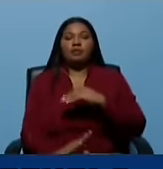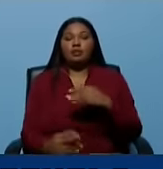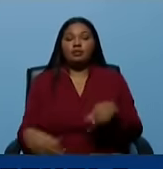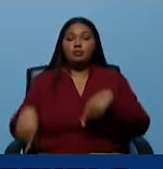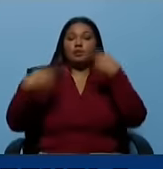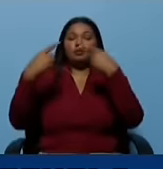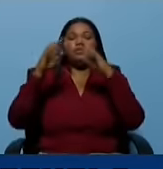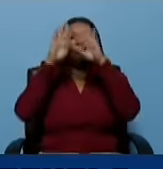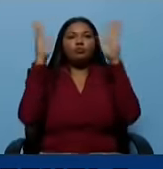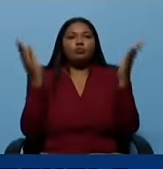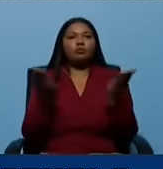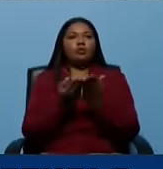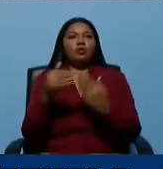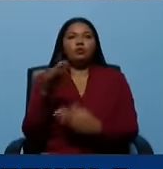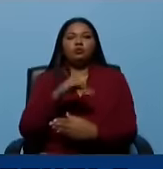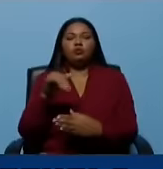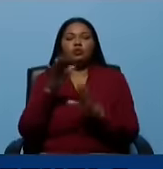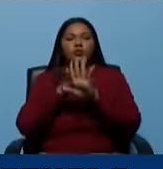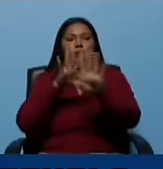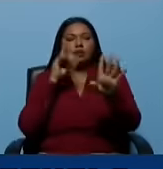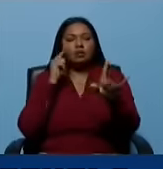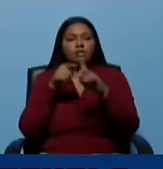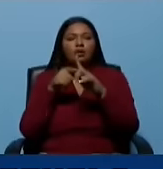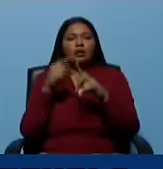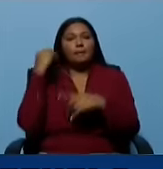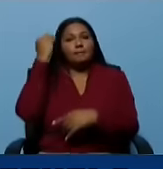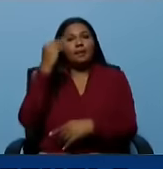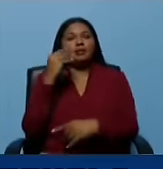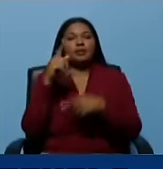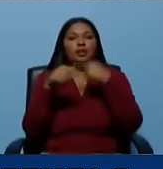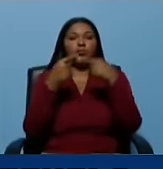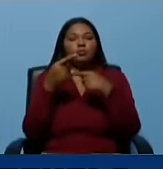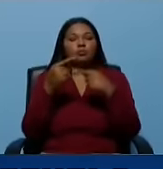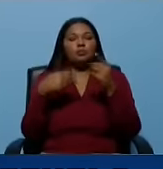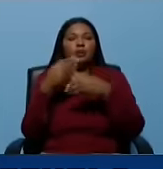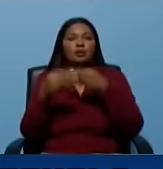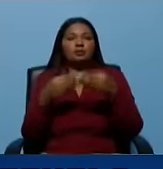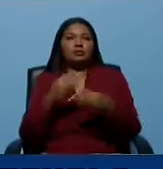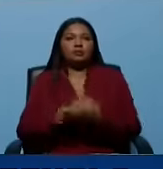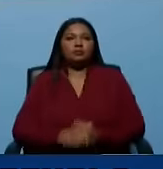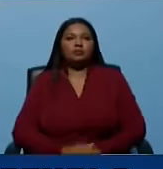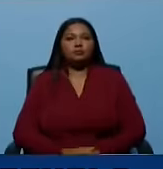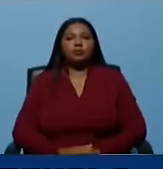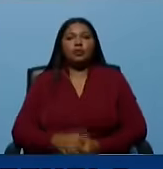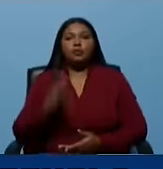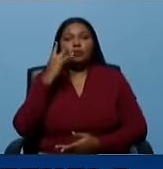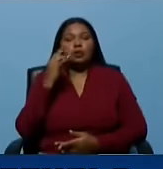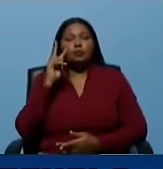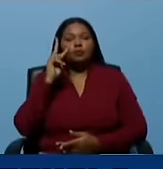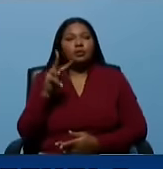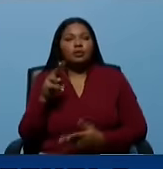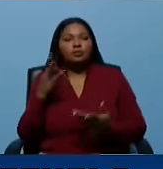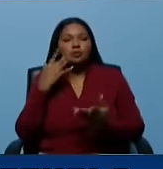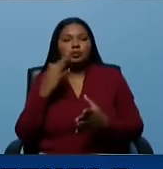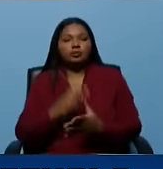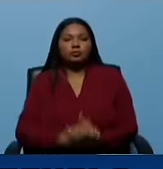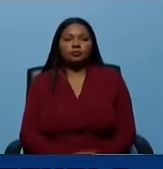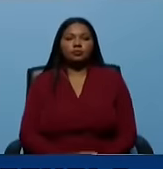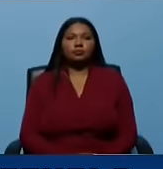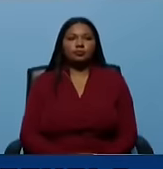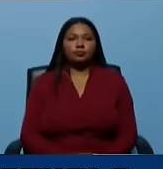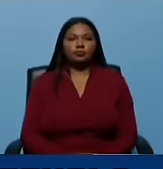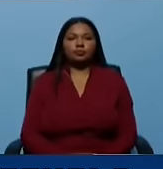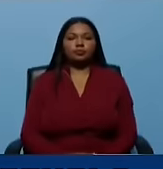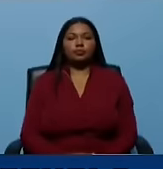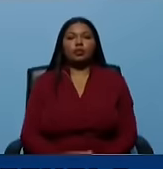que la mayoría de los analistas creen que vienen en las próximas décadas y que uno ve por ejemplo en este caso profe fíjese ustedes que el